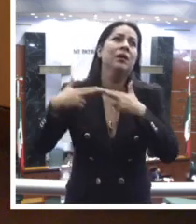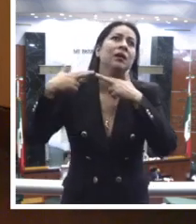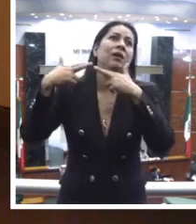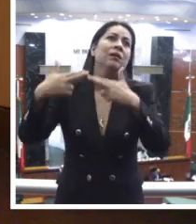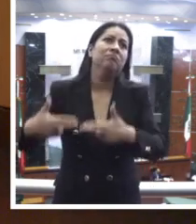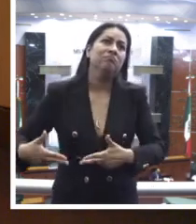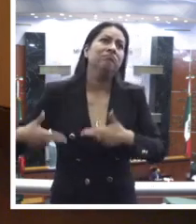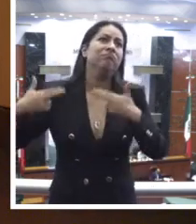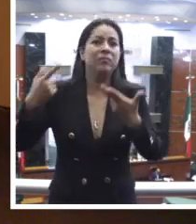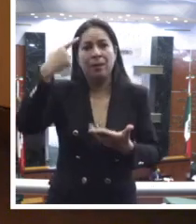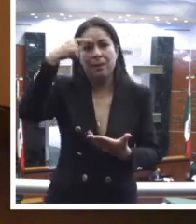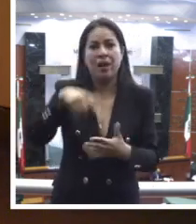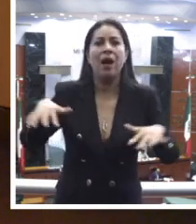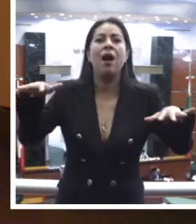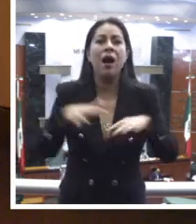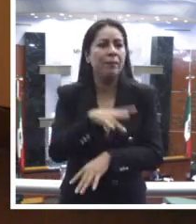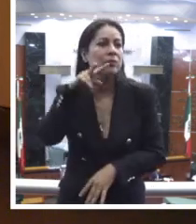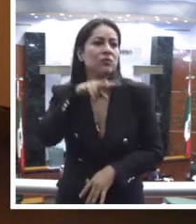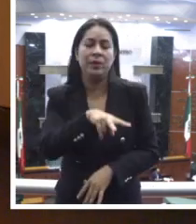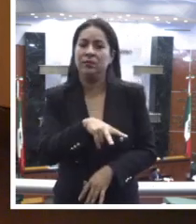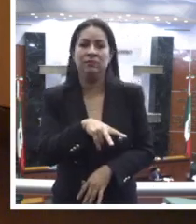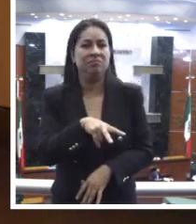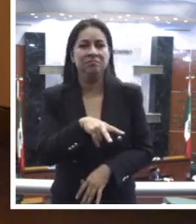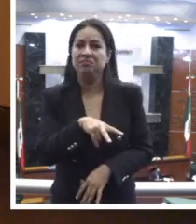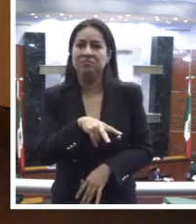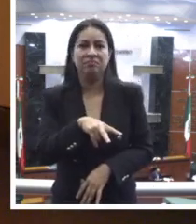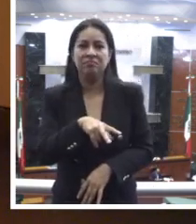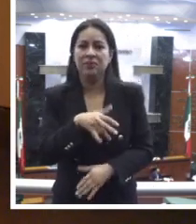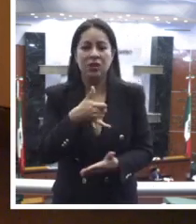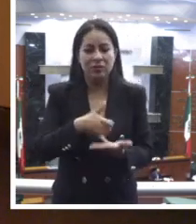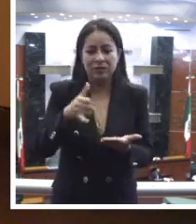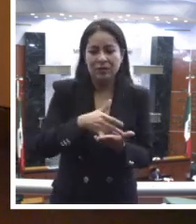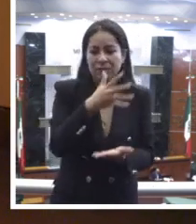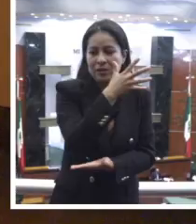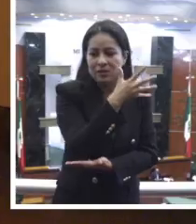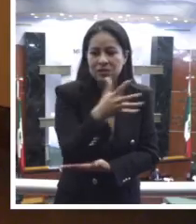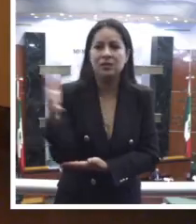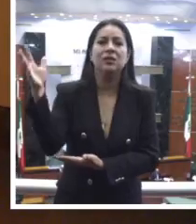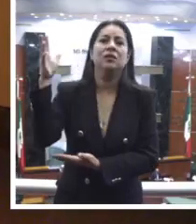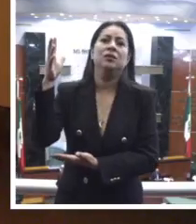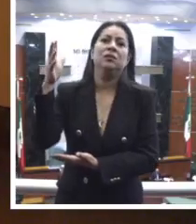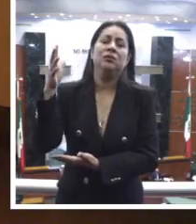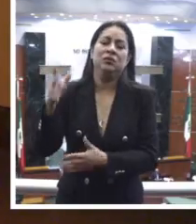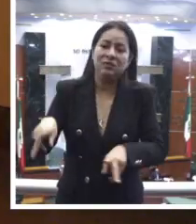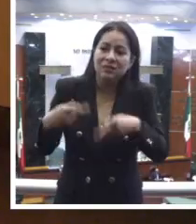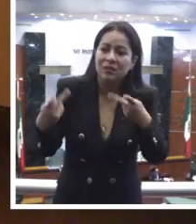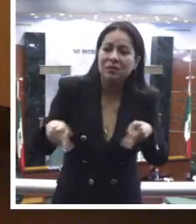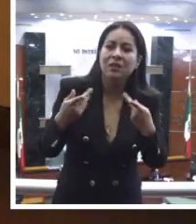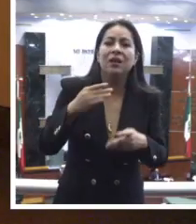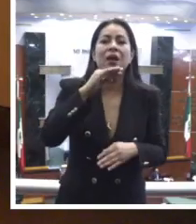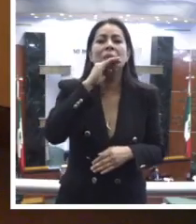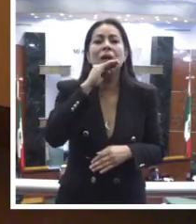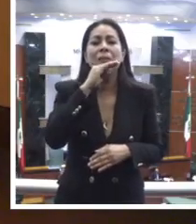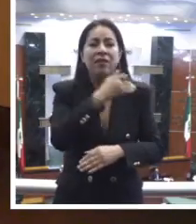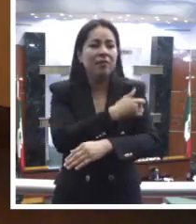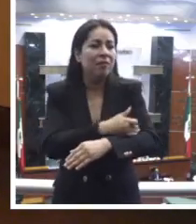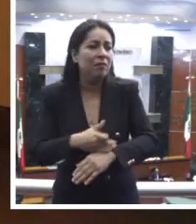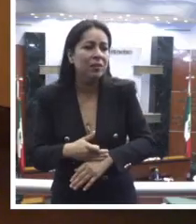generación para ver cambios. Los campesinos, los emprendedores, las madres de